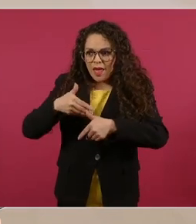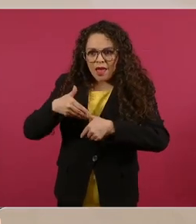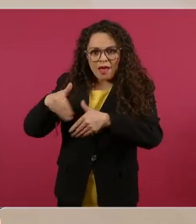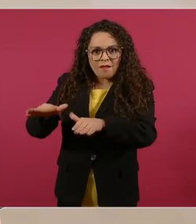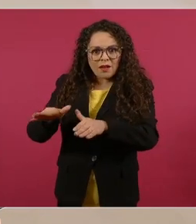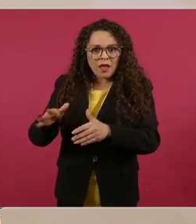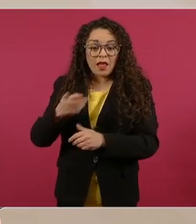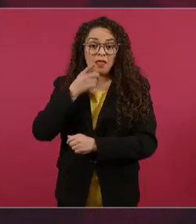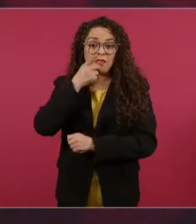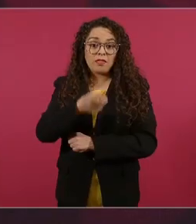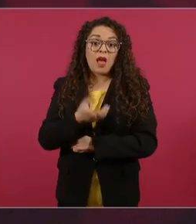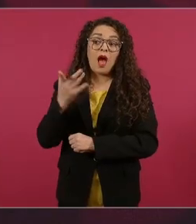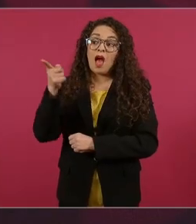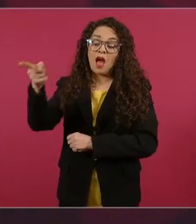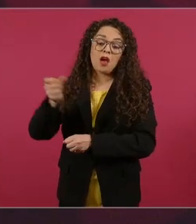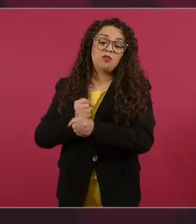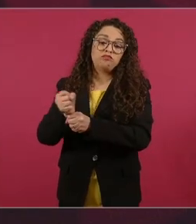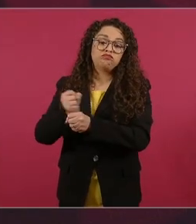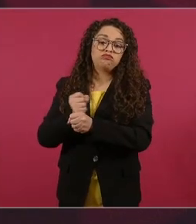supuestamente habían sido torturados,